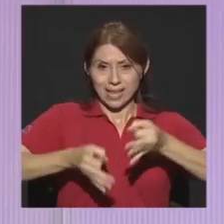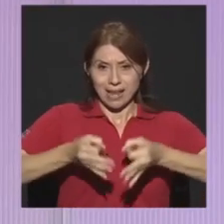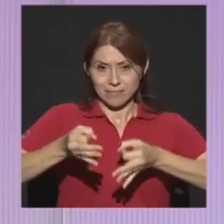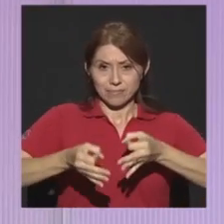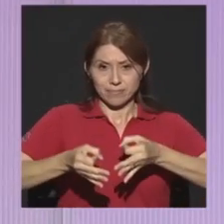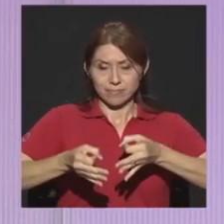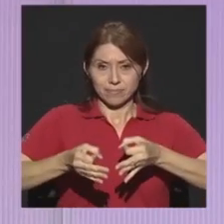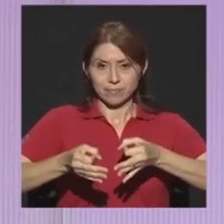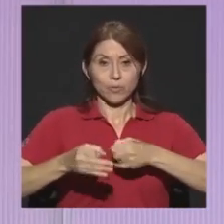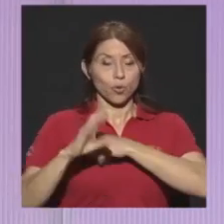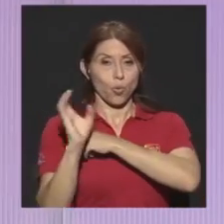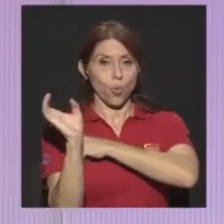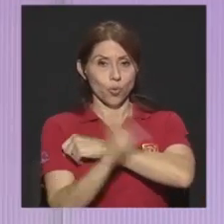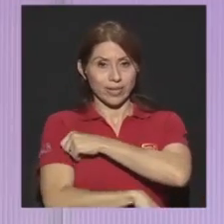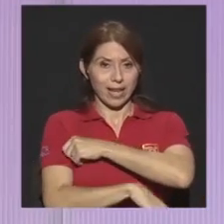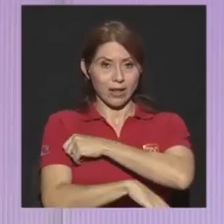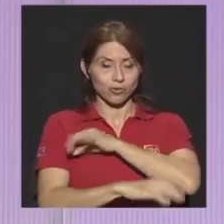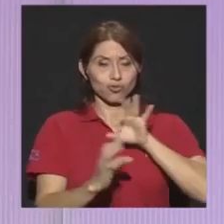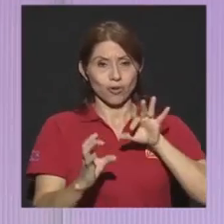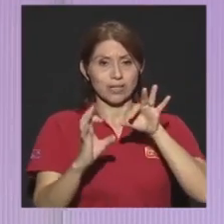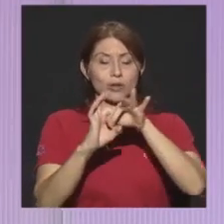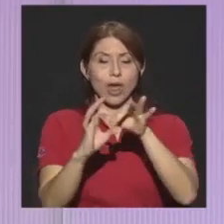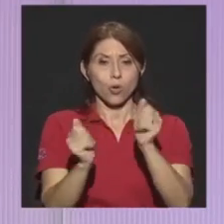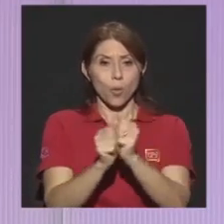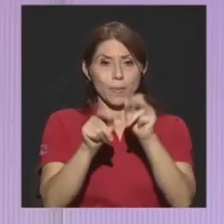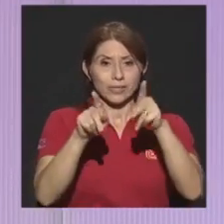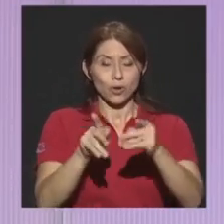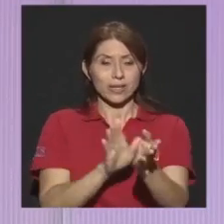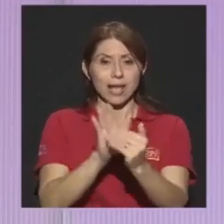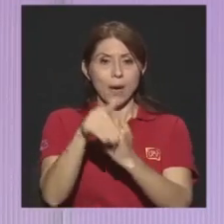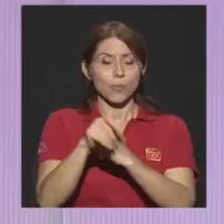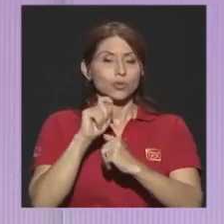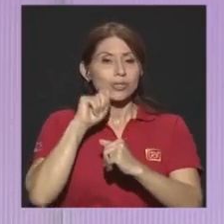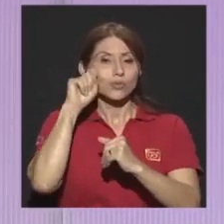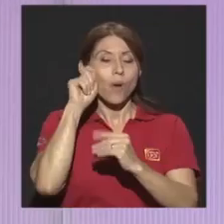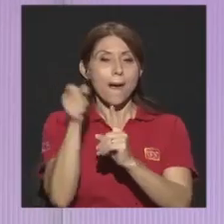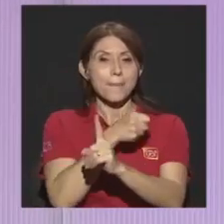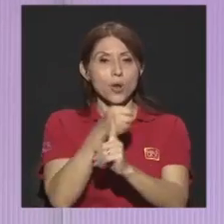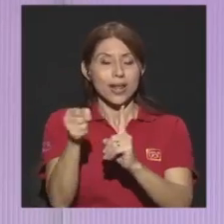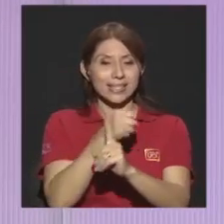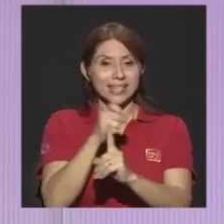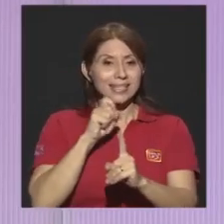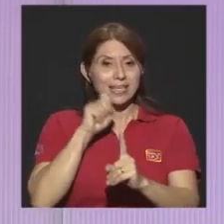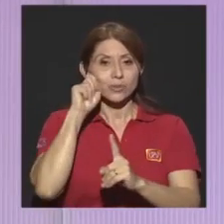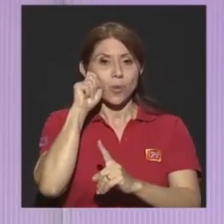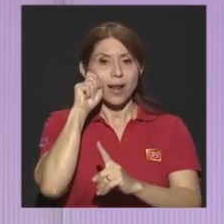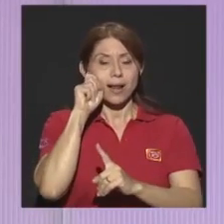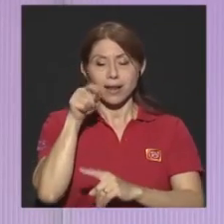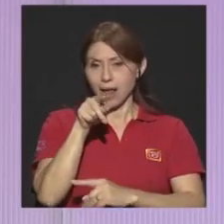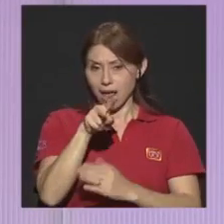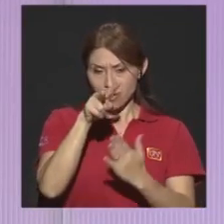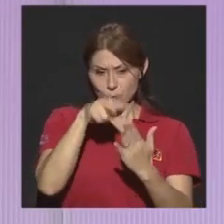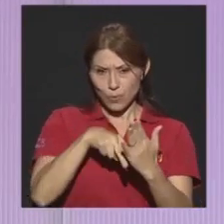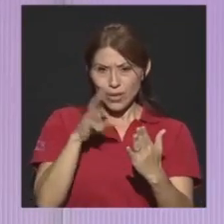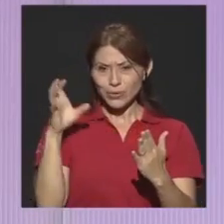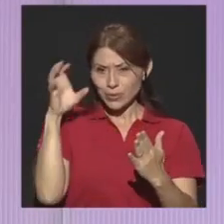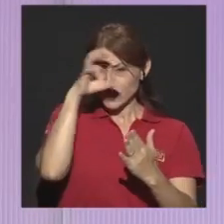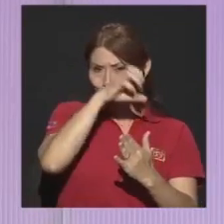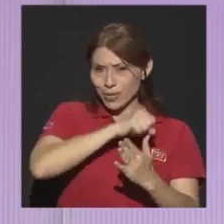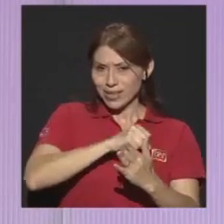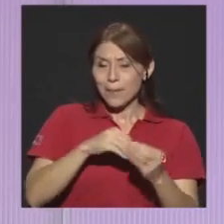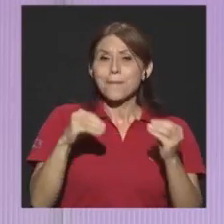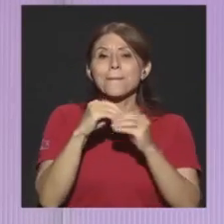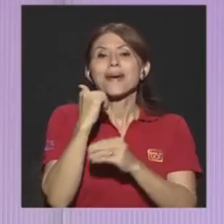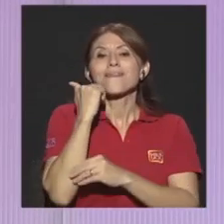respecto a las denuncias de violencia sexual, nos topamos que es más fácil que en Costa Rica se le administre justicia a